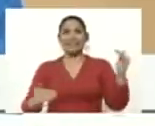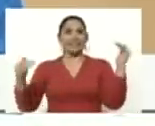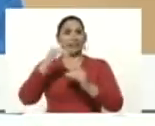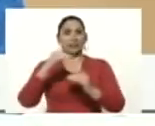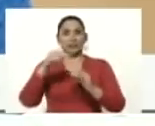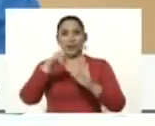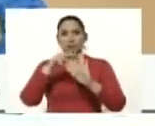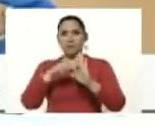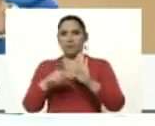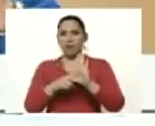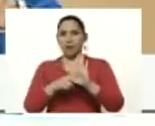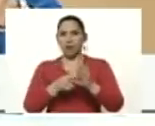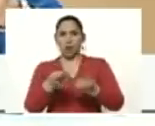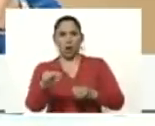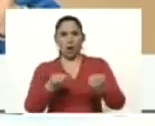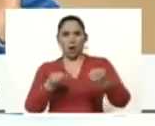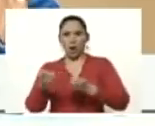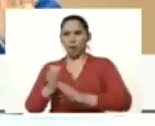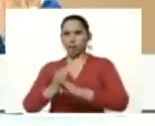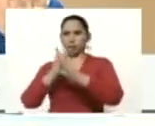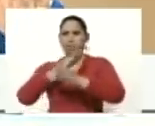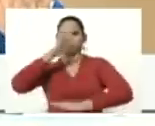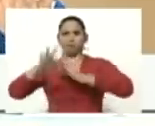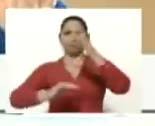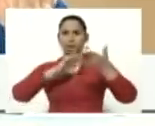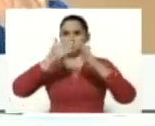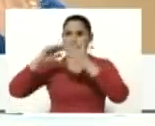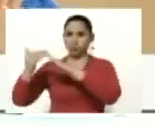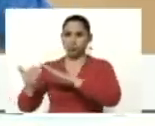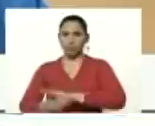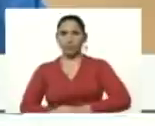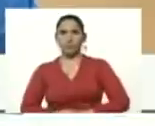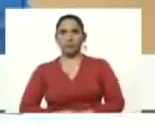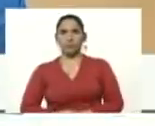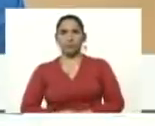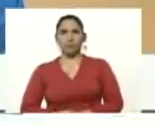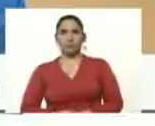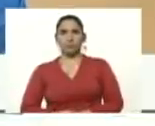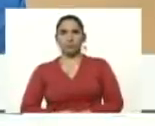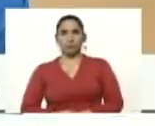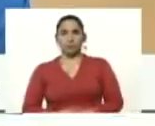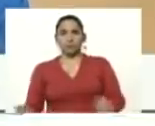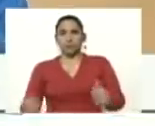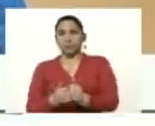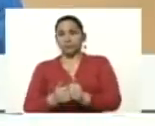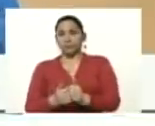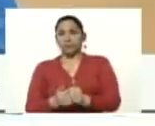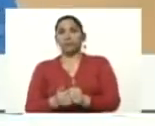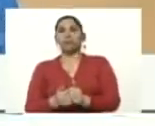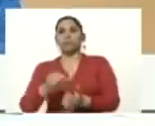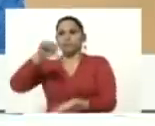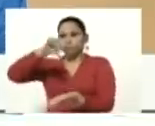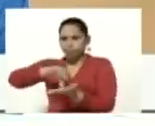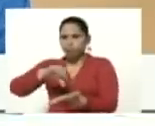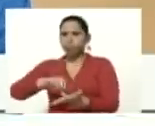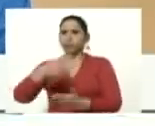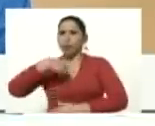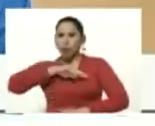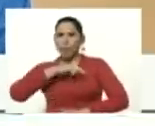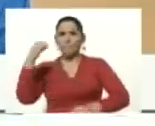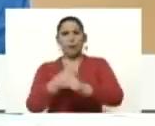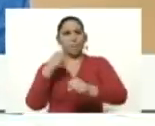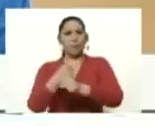nivel de control de la transmisión comunitaria con los focos debidos, con los focos que estamos